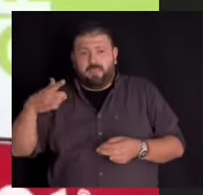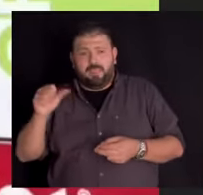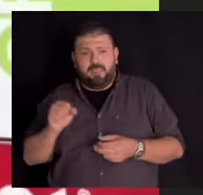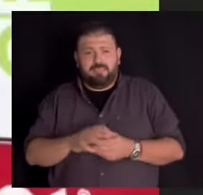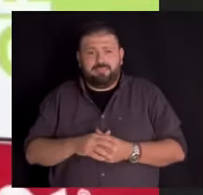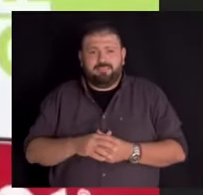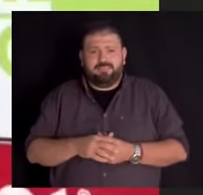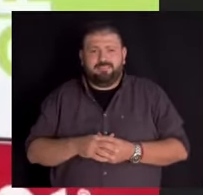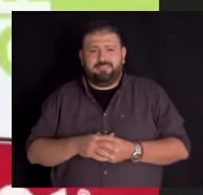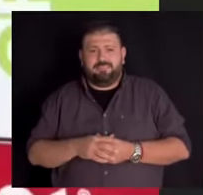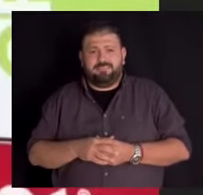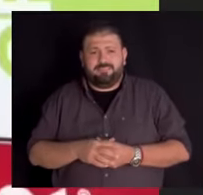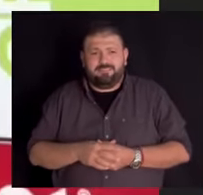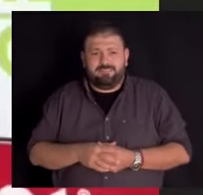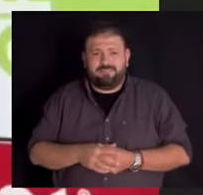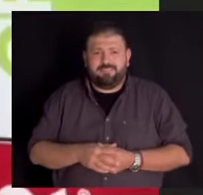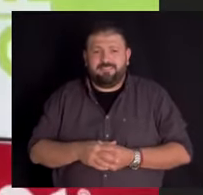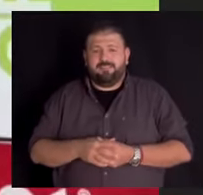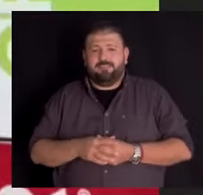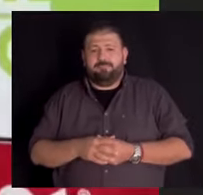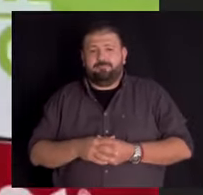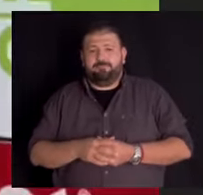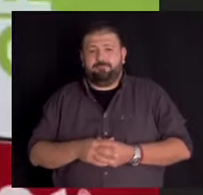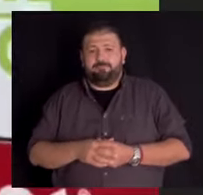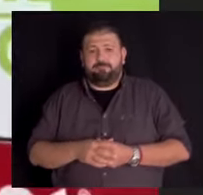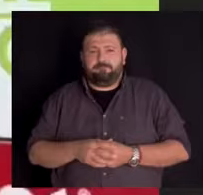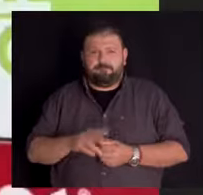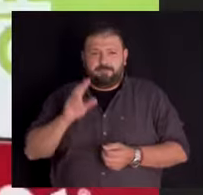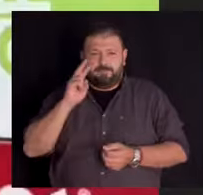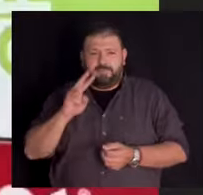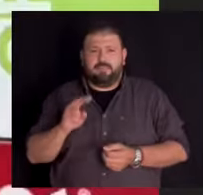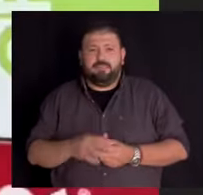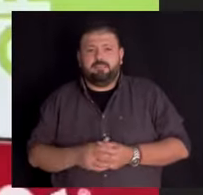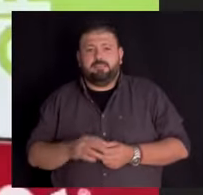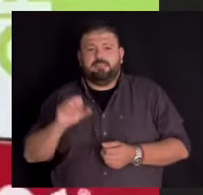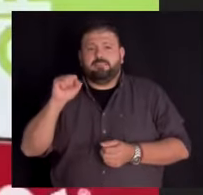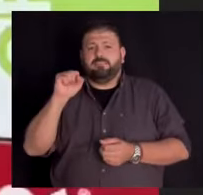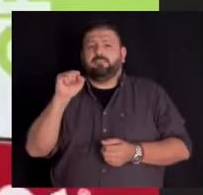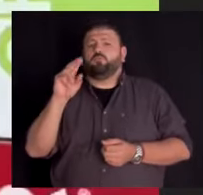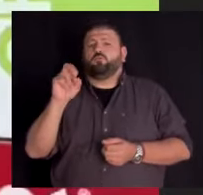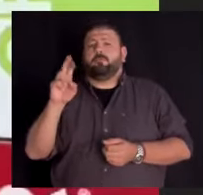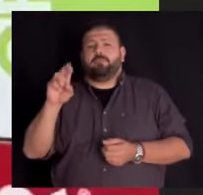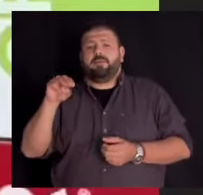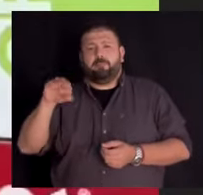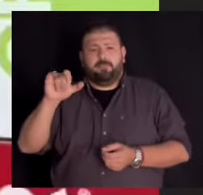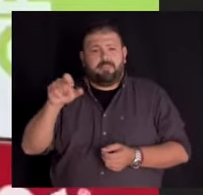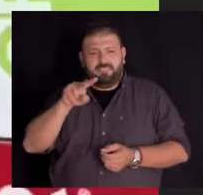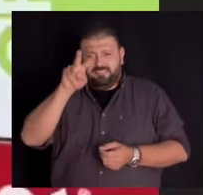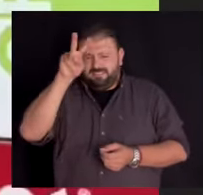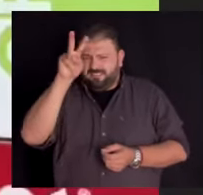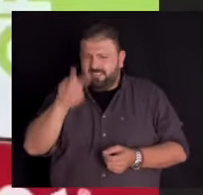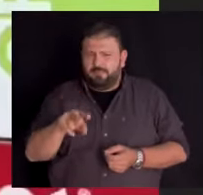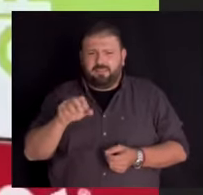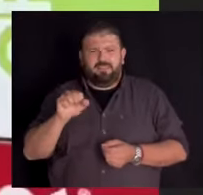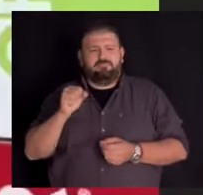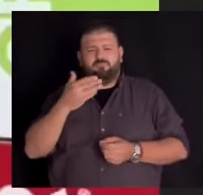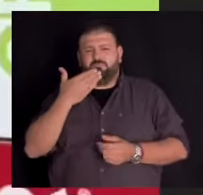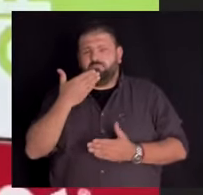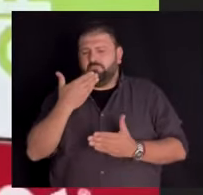el DHA se encuentra, aquí está, Super Mix, un super producto.